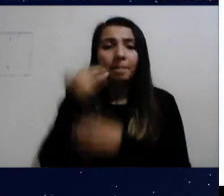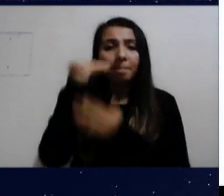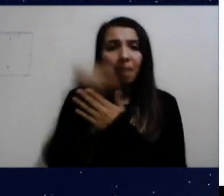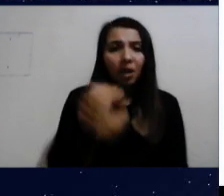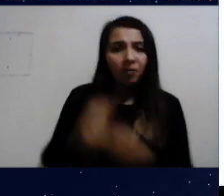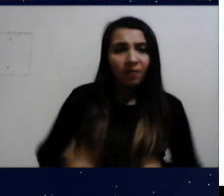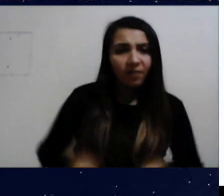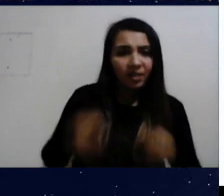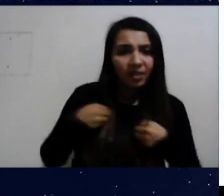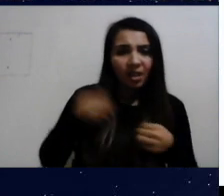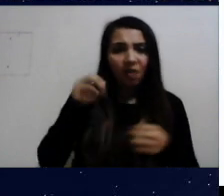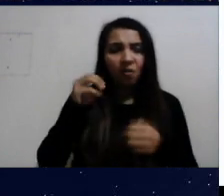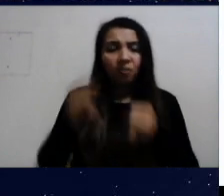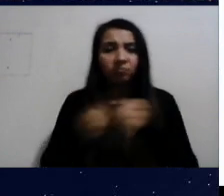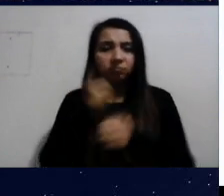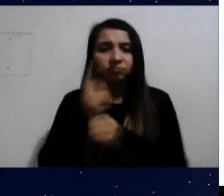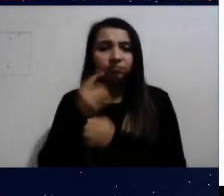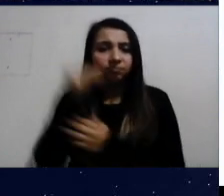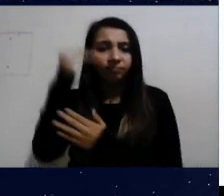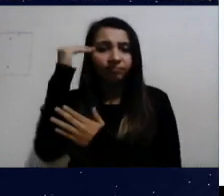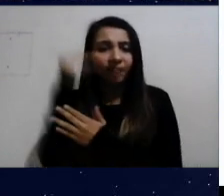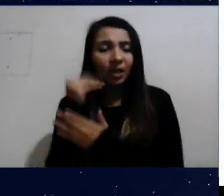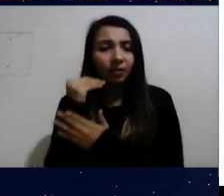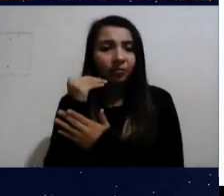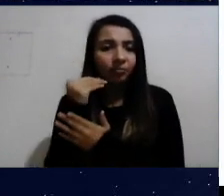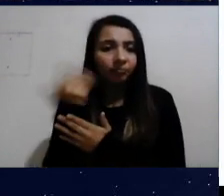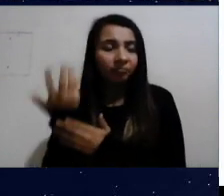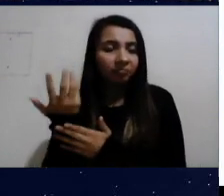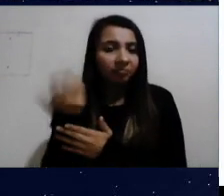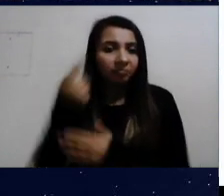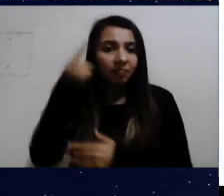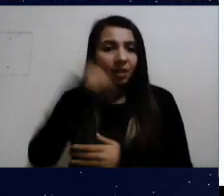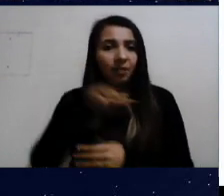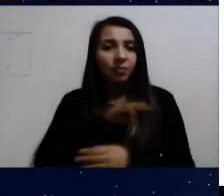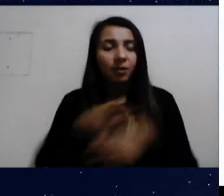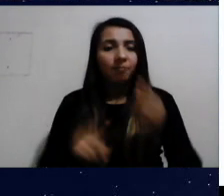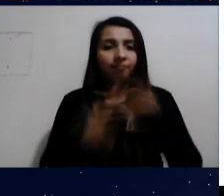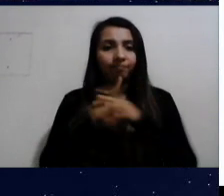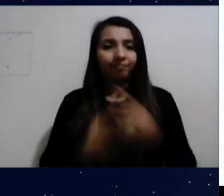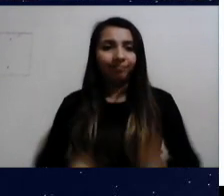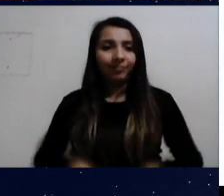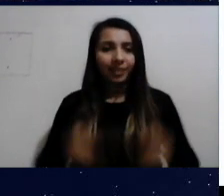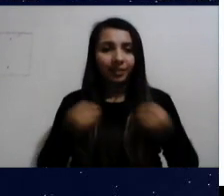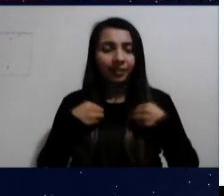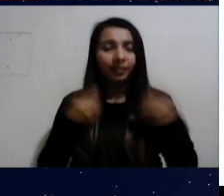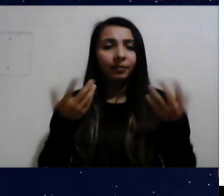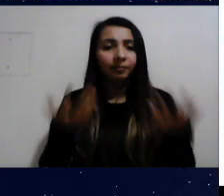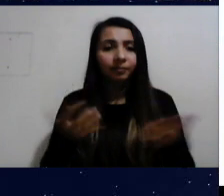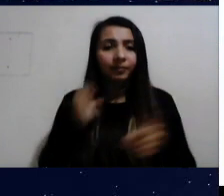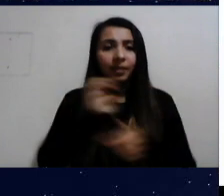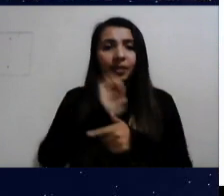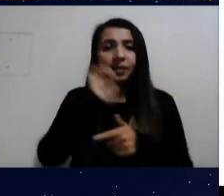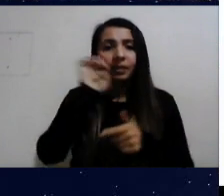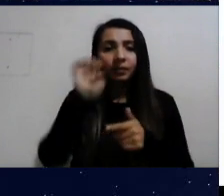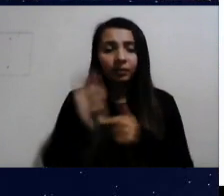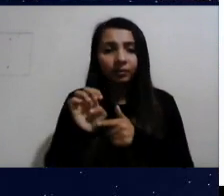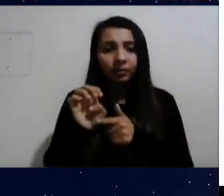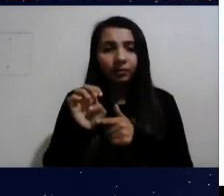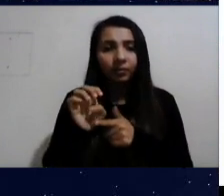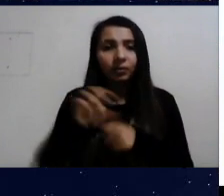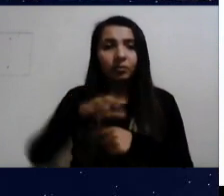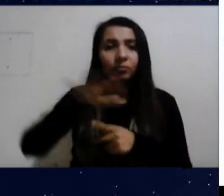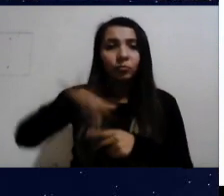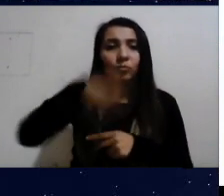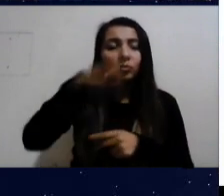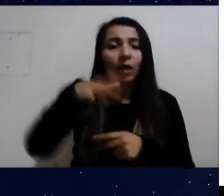la vida, ¿no? Entonces, bueno, pues buscar la abundancia de fósforo es una cosa que podemos hacer los astrónomos.